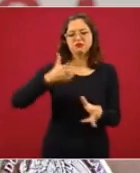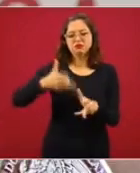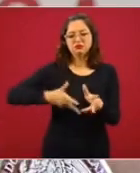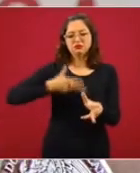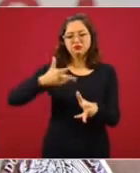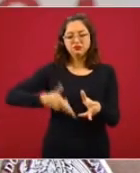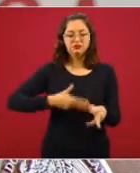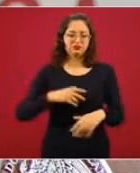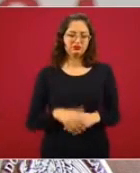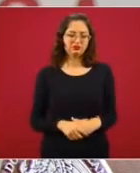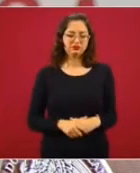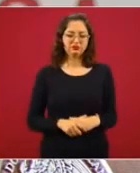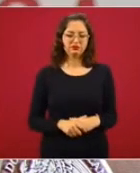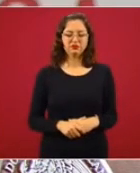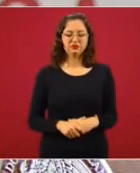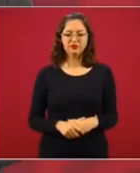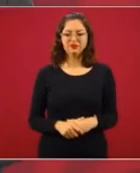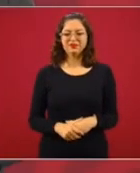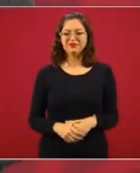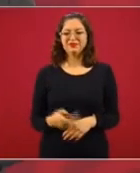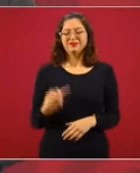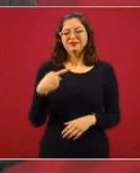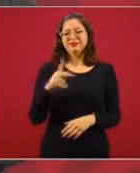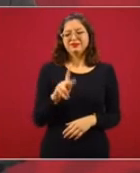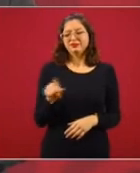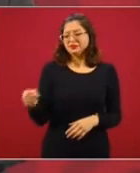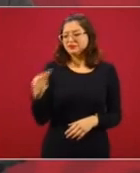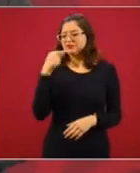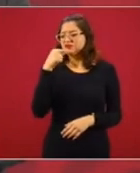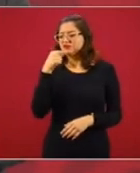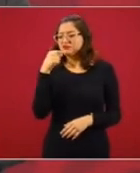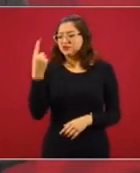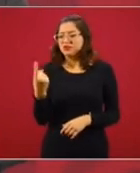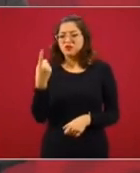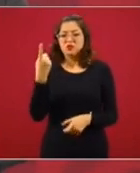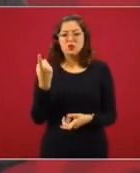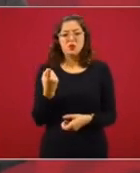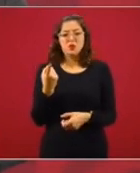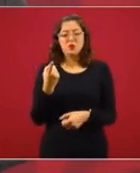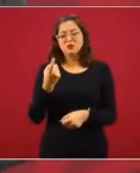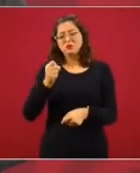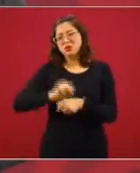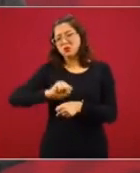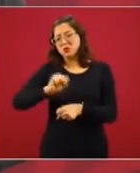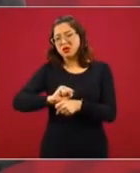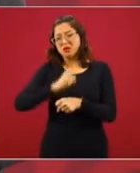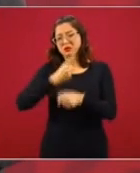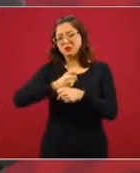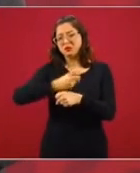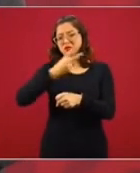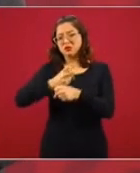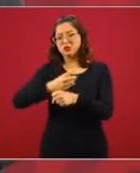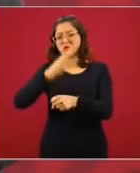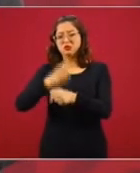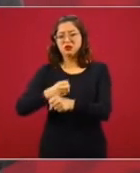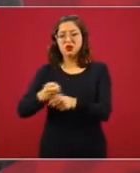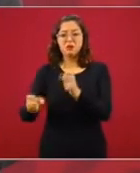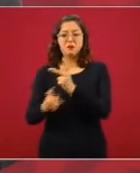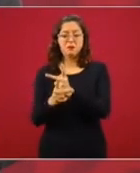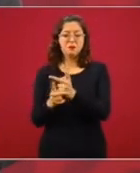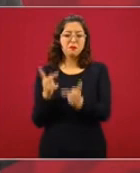Pero si un niño que estudia primero de secundaria, segundo, tercero, estudia en la